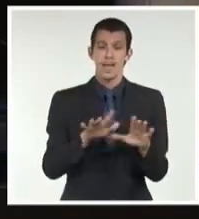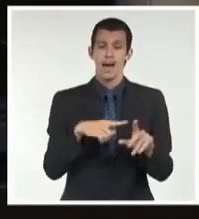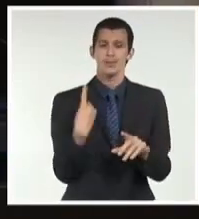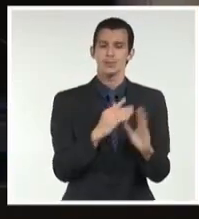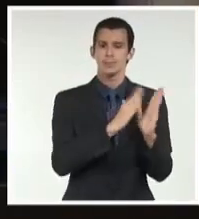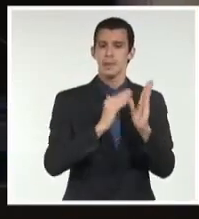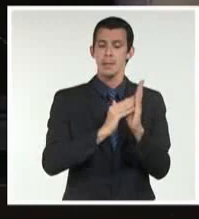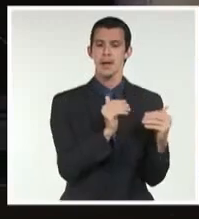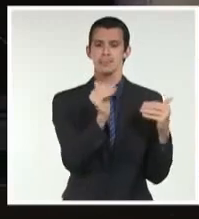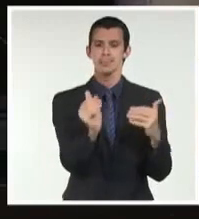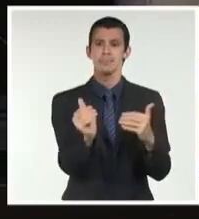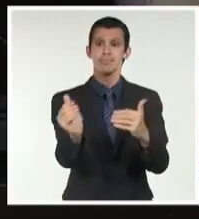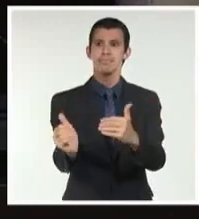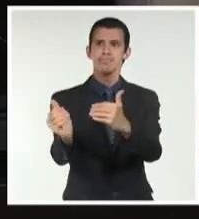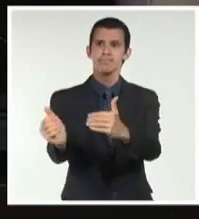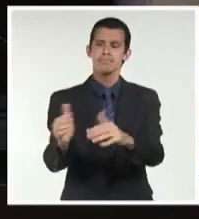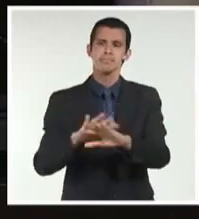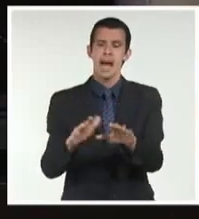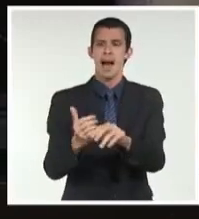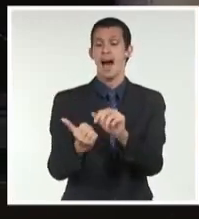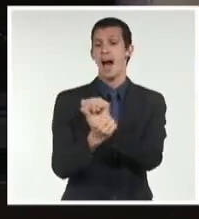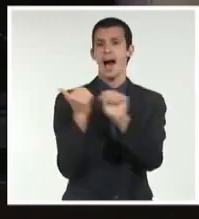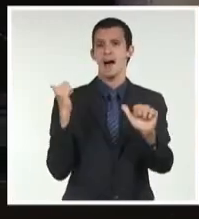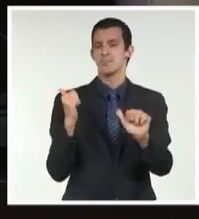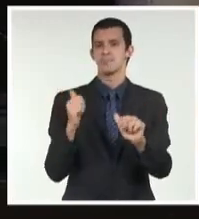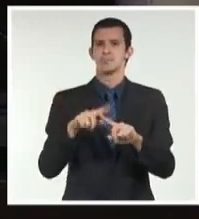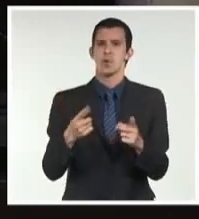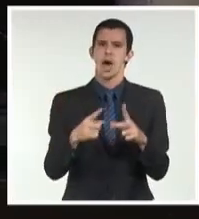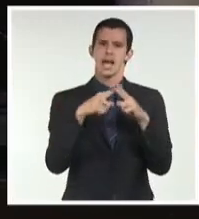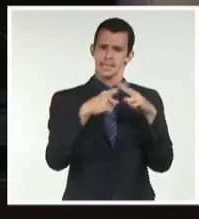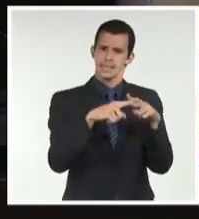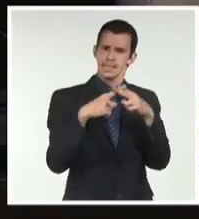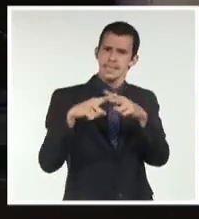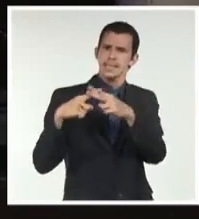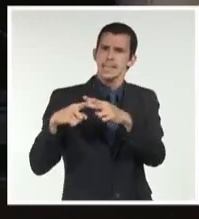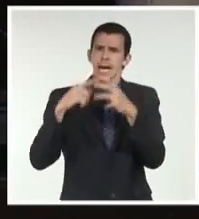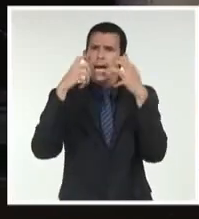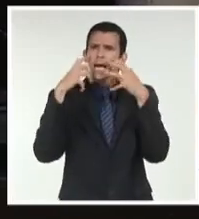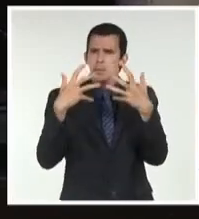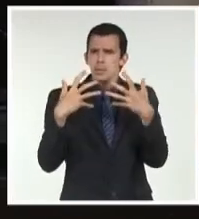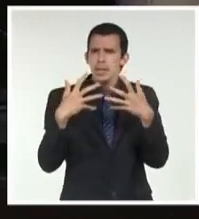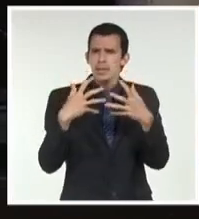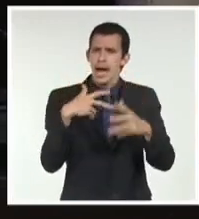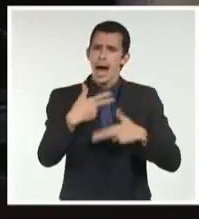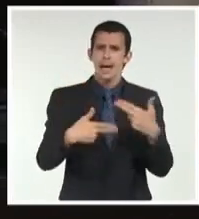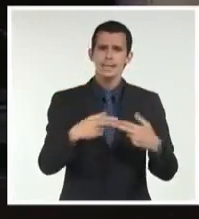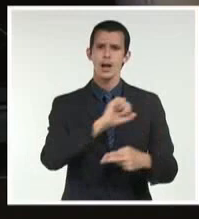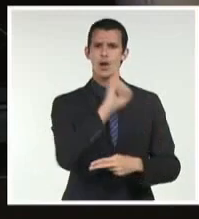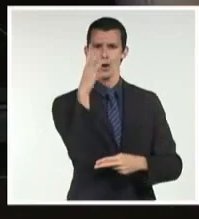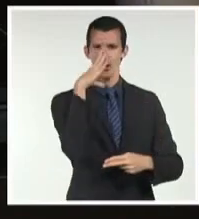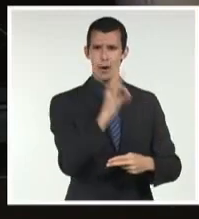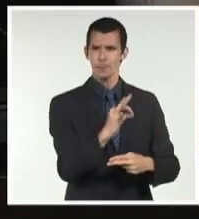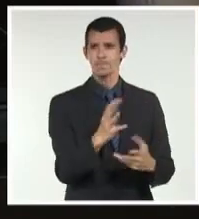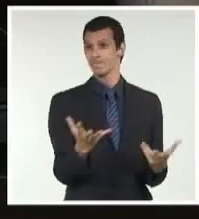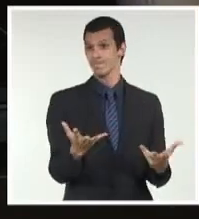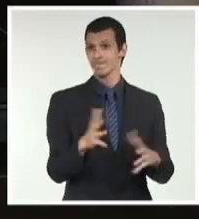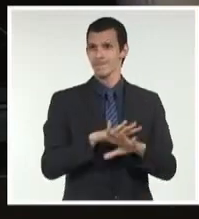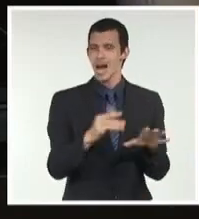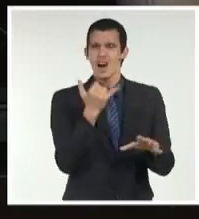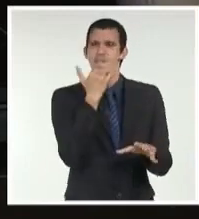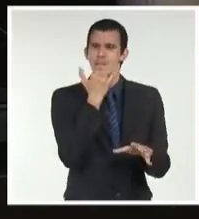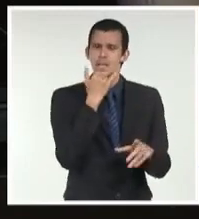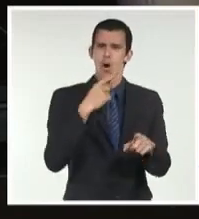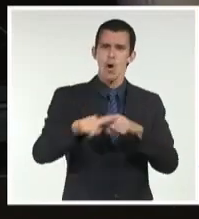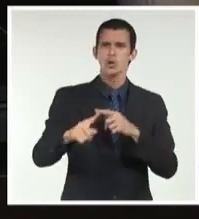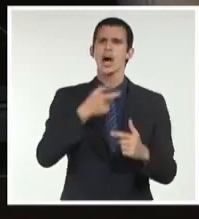programa acumulado tecnológicamente. Por otra parte, hemos tenido también baches en la distribución de combustible, por